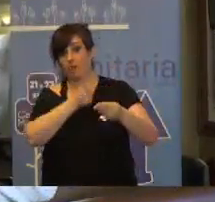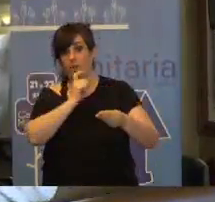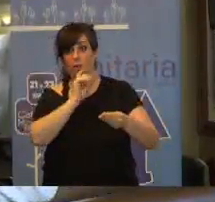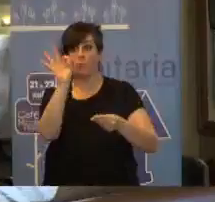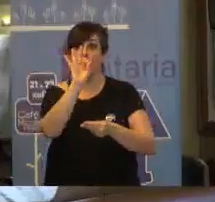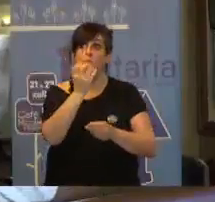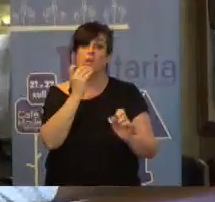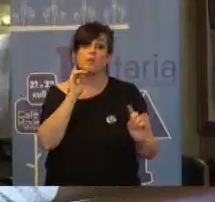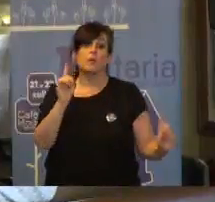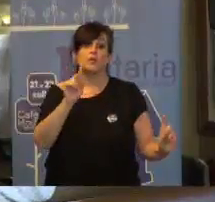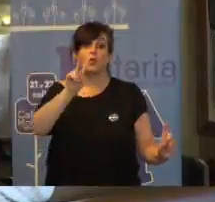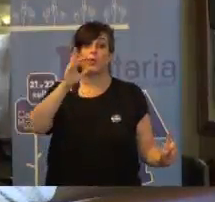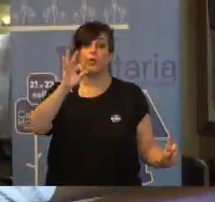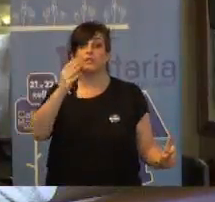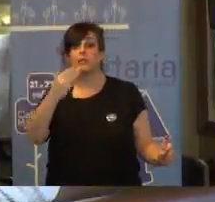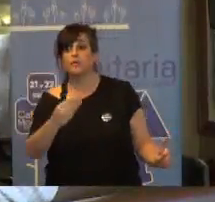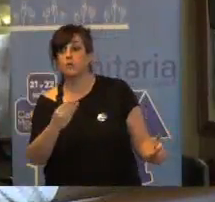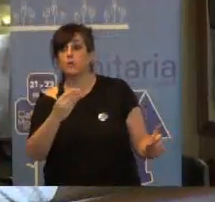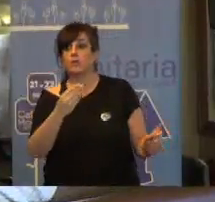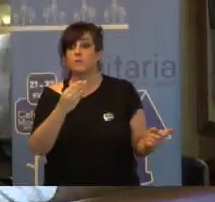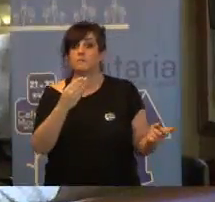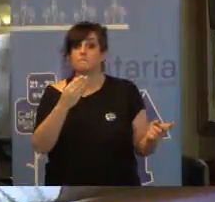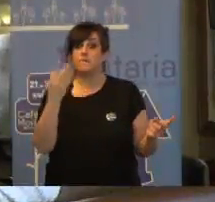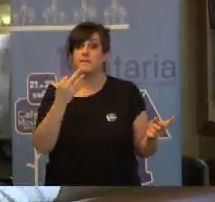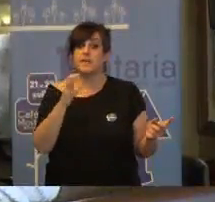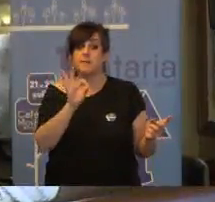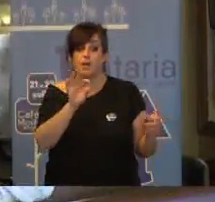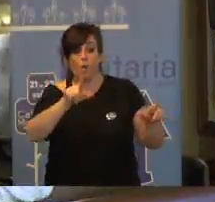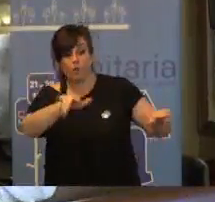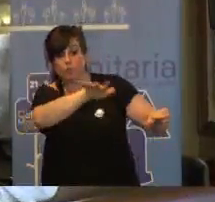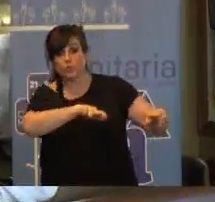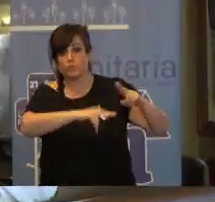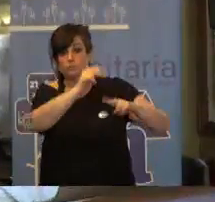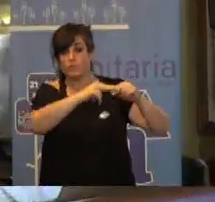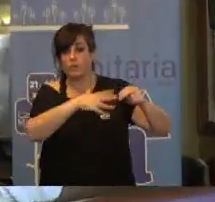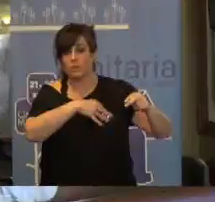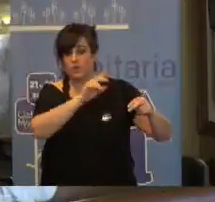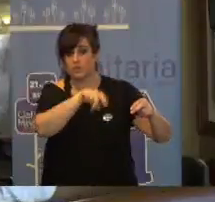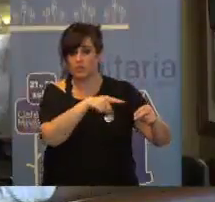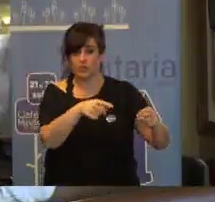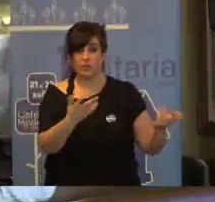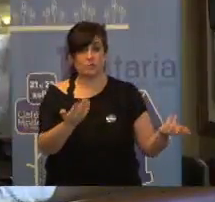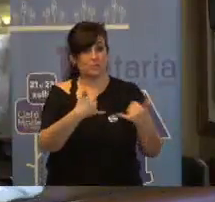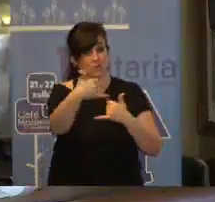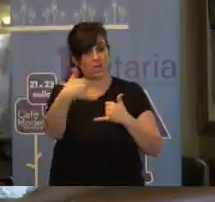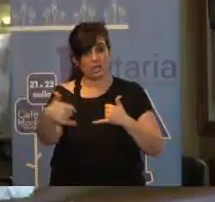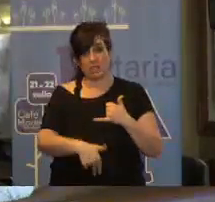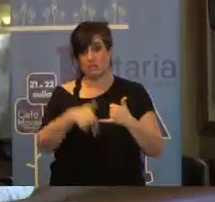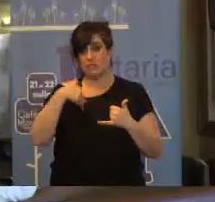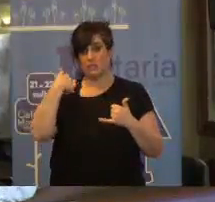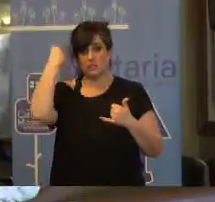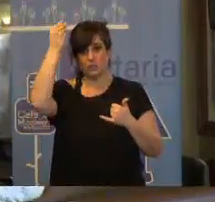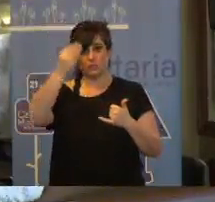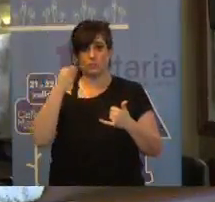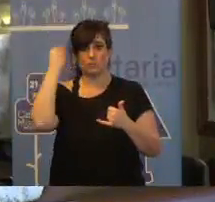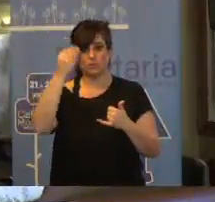un SU en un sitio, un solo urbanizable ou non, ou que dicir, se iso, cousas concretas, pero creo que nas liñas xerais non temos